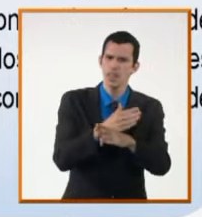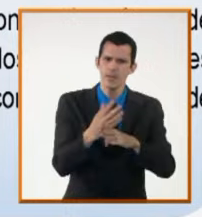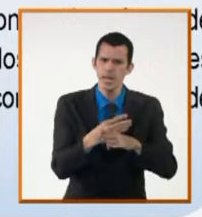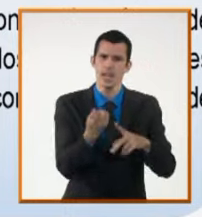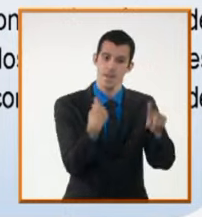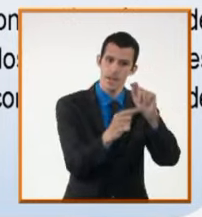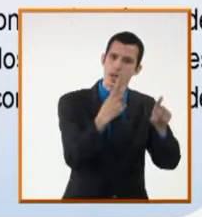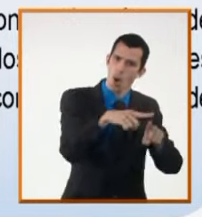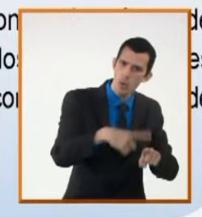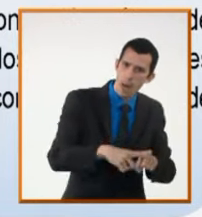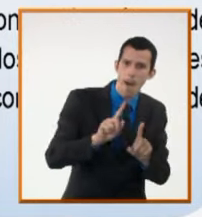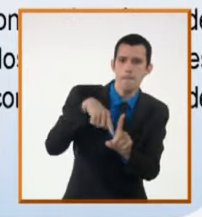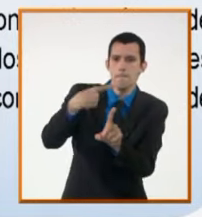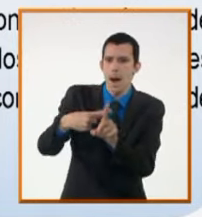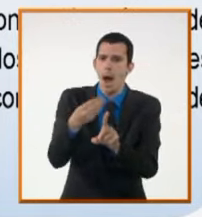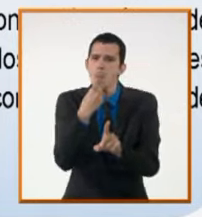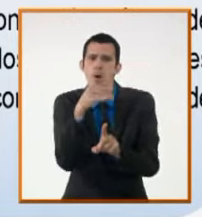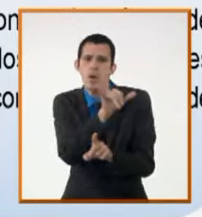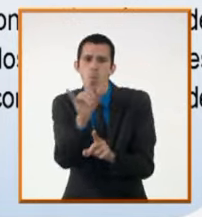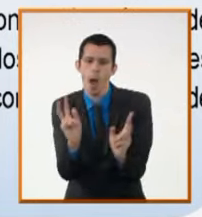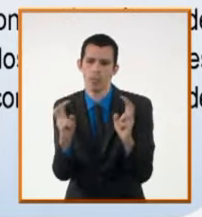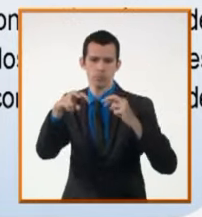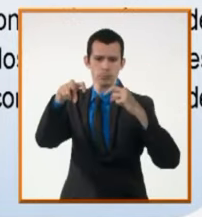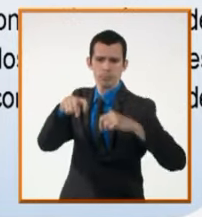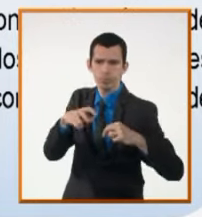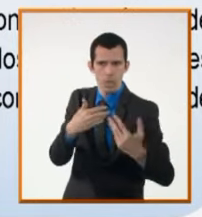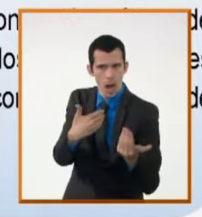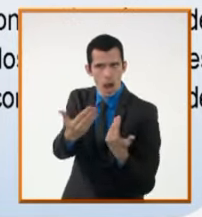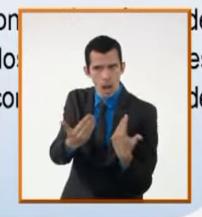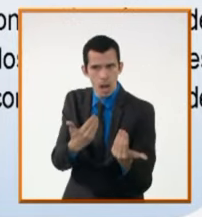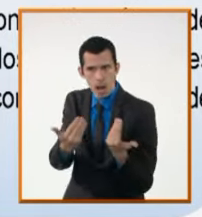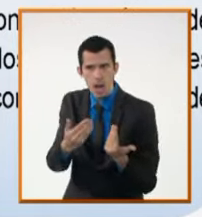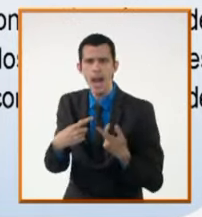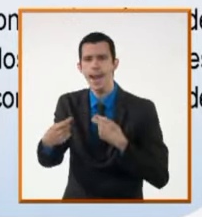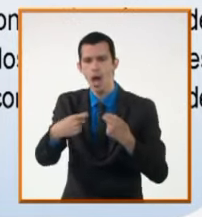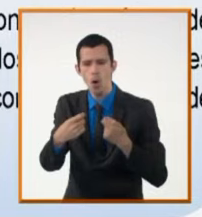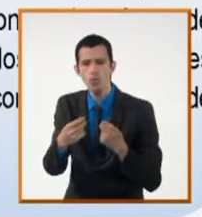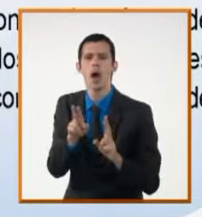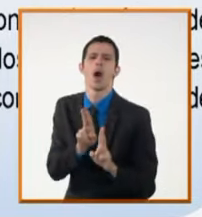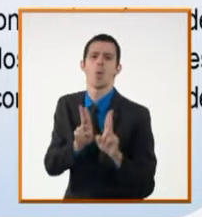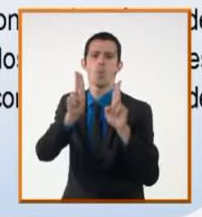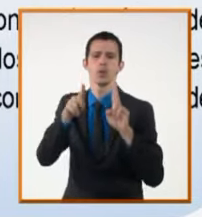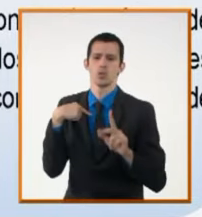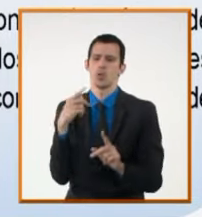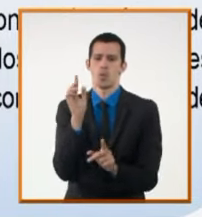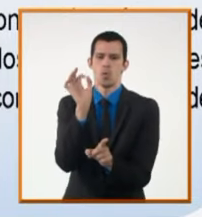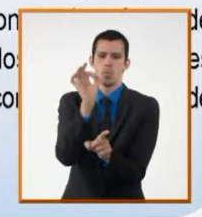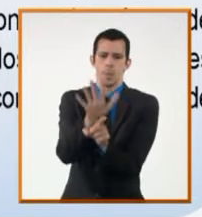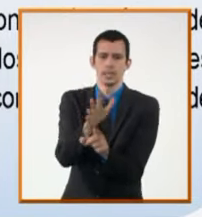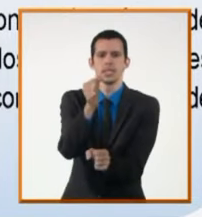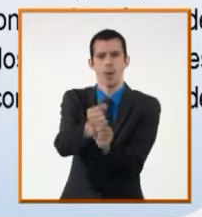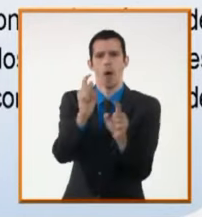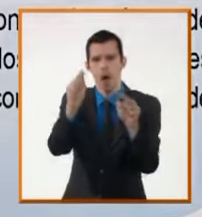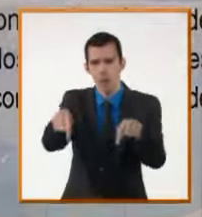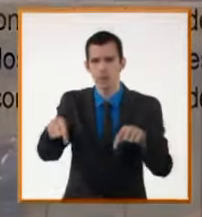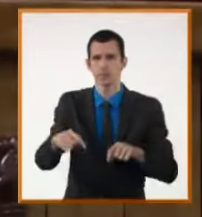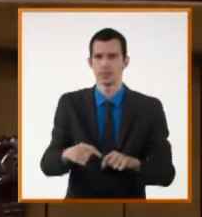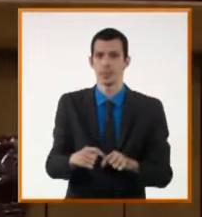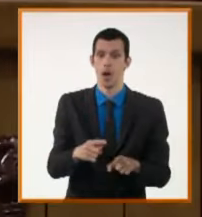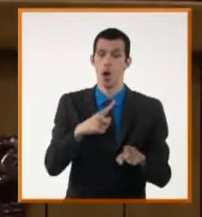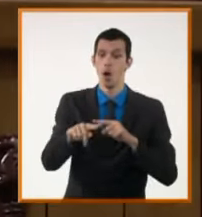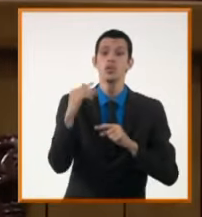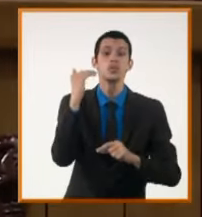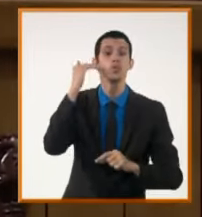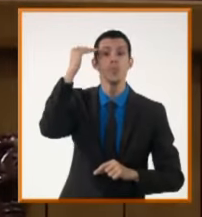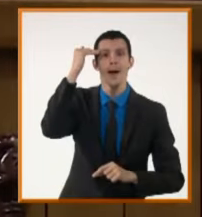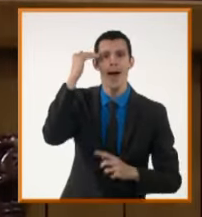resto concertaron uno de los cursos que se ofrecieron ahí. Entonces, oye, ¿y por qué eso no lo hacemos más a menudo en todos